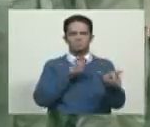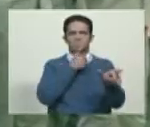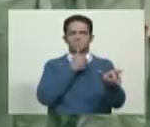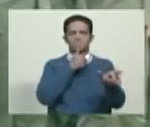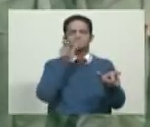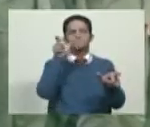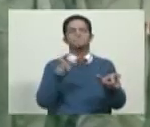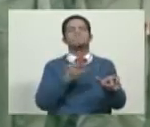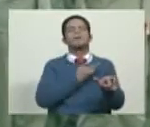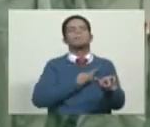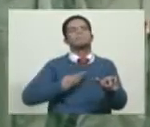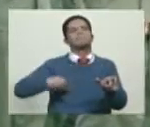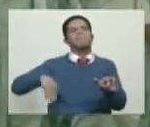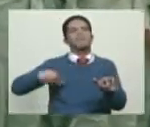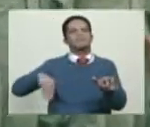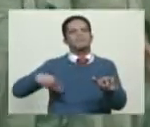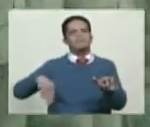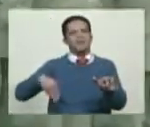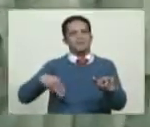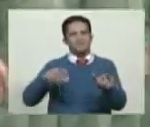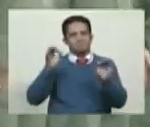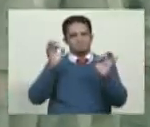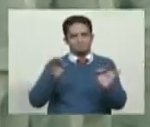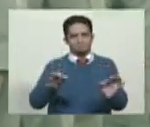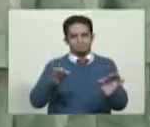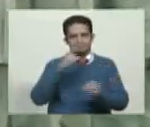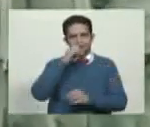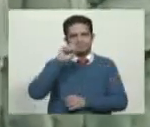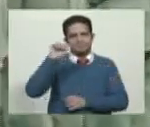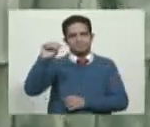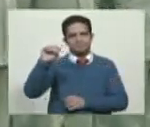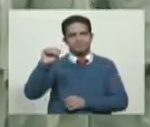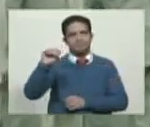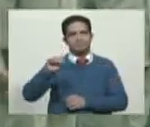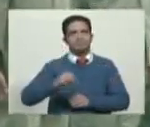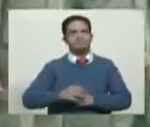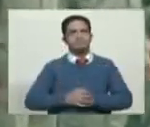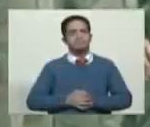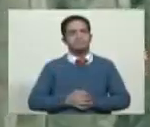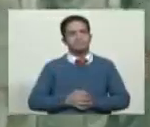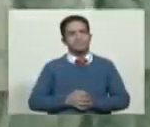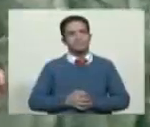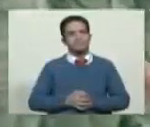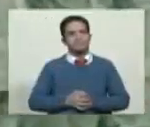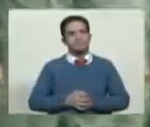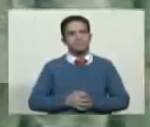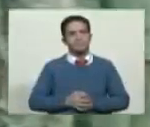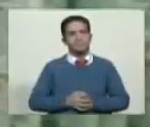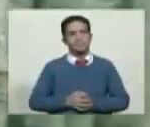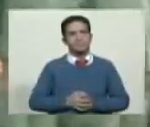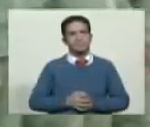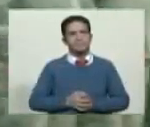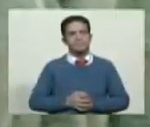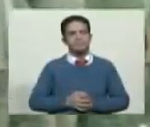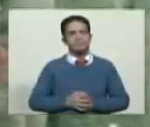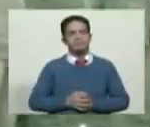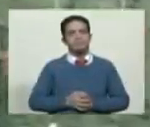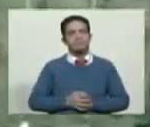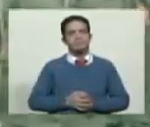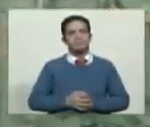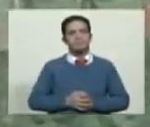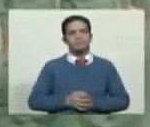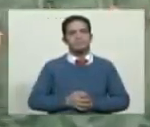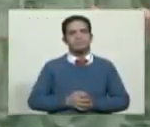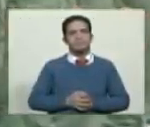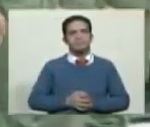Moro, presidente constitucional de la República Bolivariana de Venezuela, comandante en jefe de